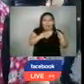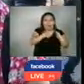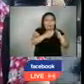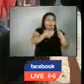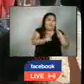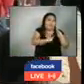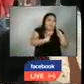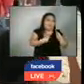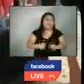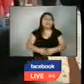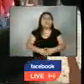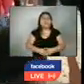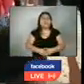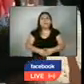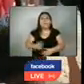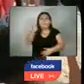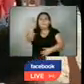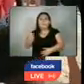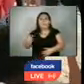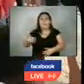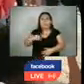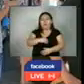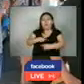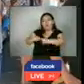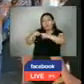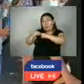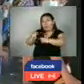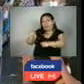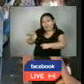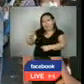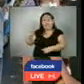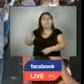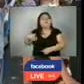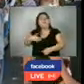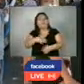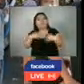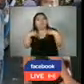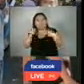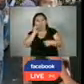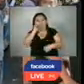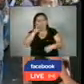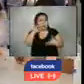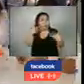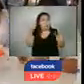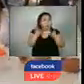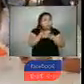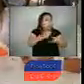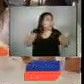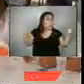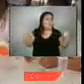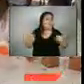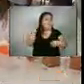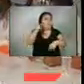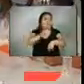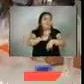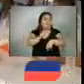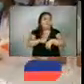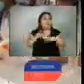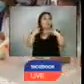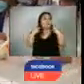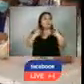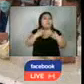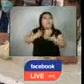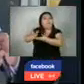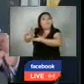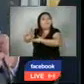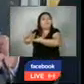también. Un epidemiólogo del Ministerio de Salud aseguró que desde muy temprano las pruebas se agotaron debido a la gran afluencia de